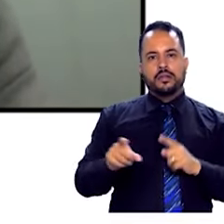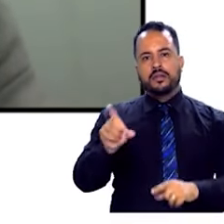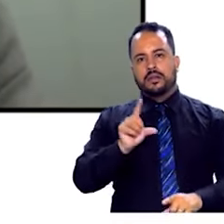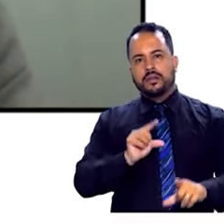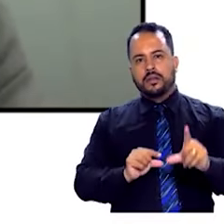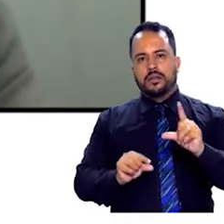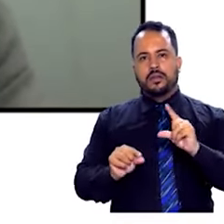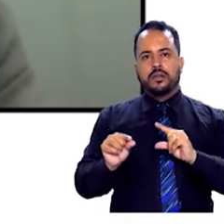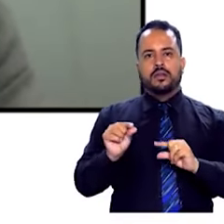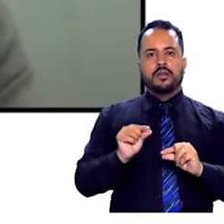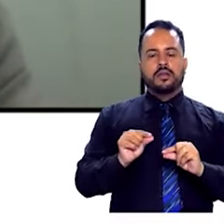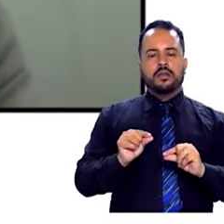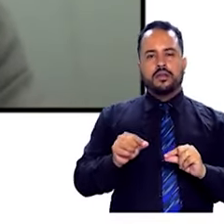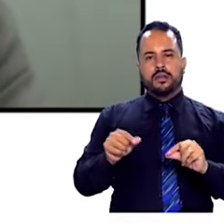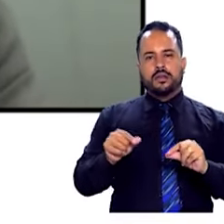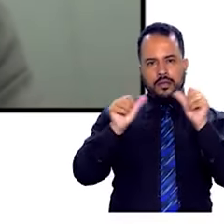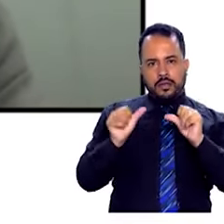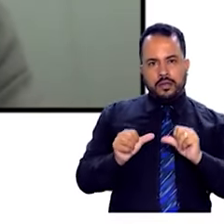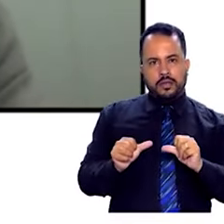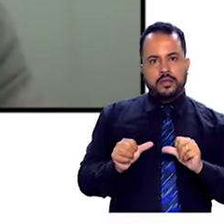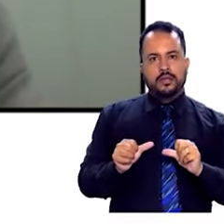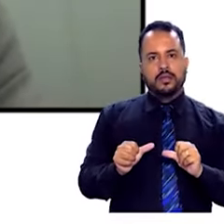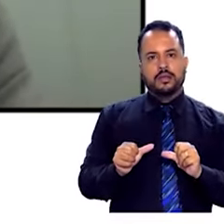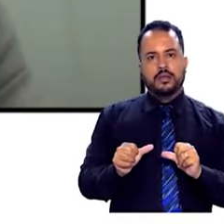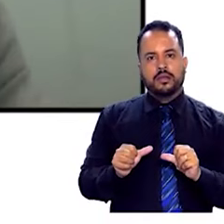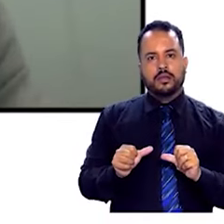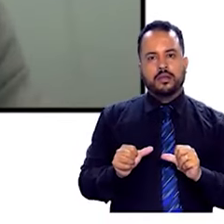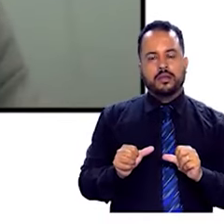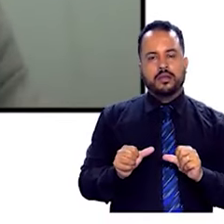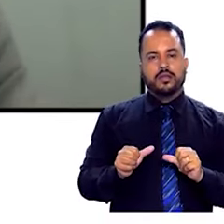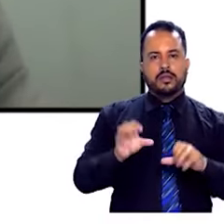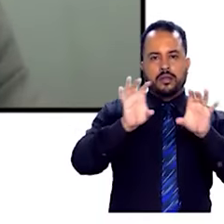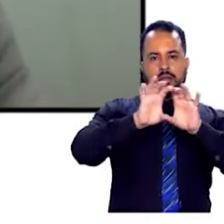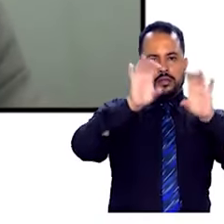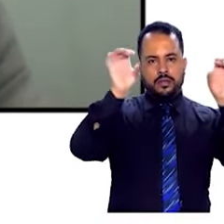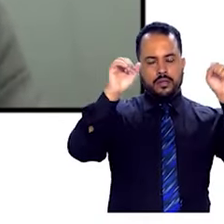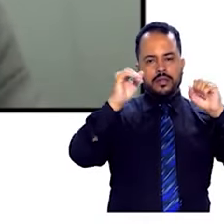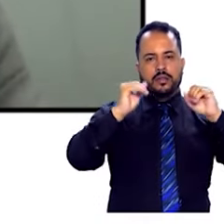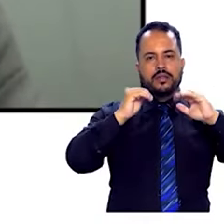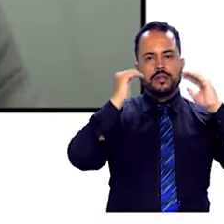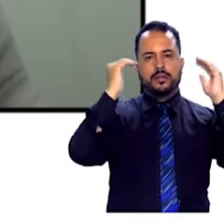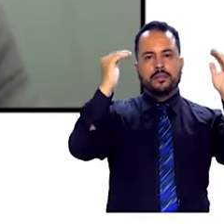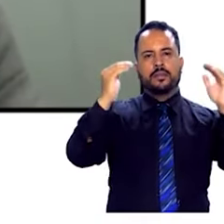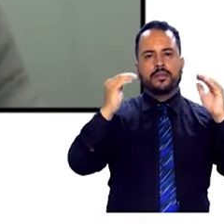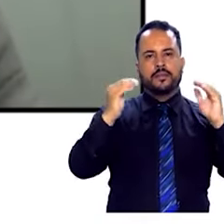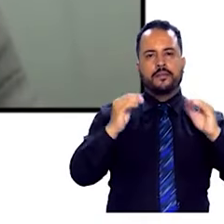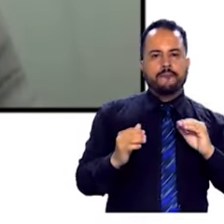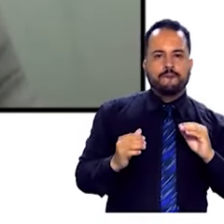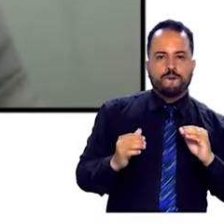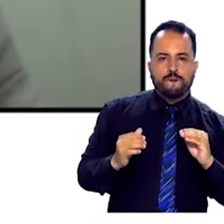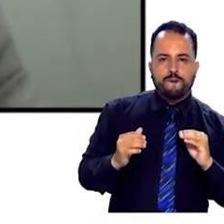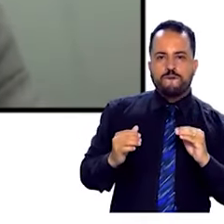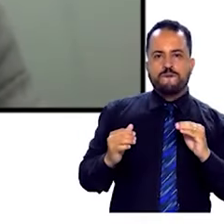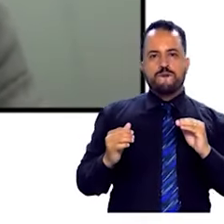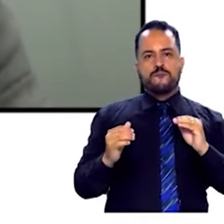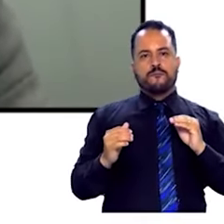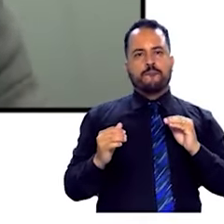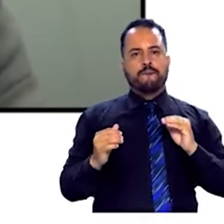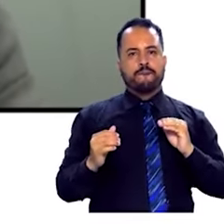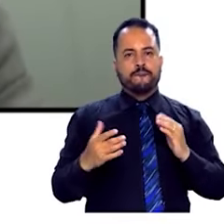corte Suprema está compuesta Son SUS competen es filtro tien recono utili